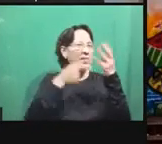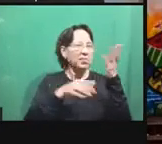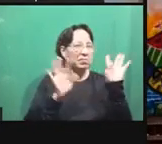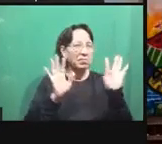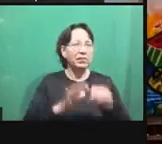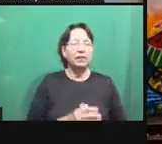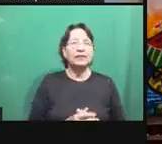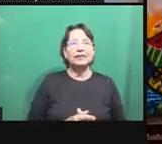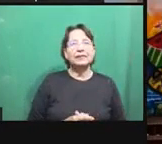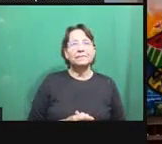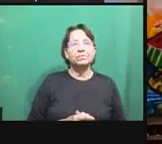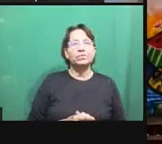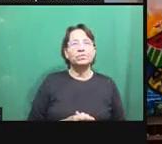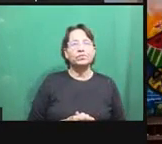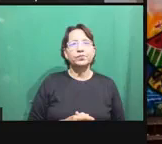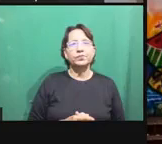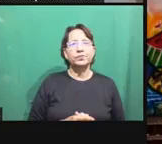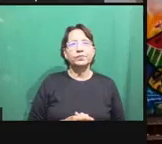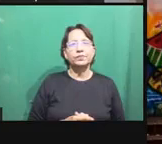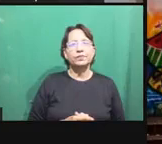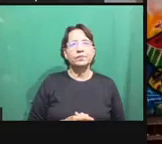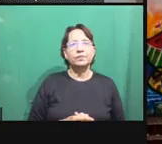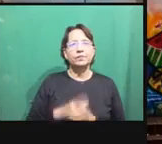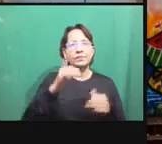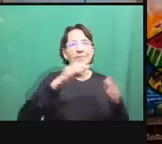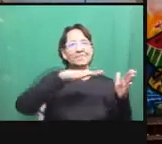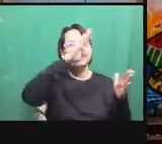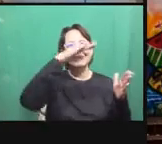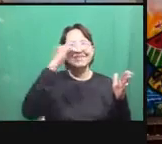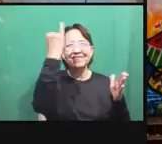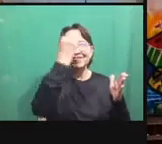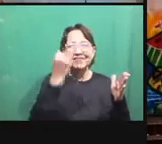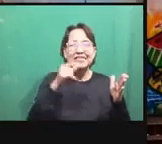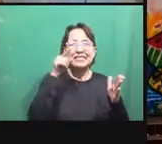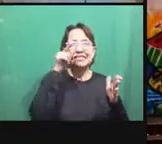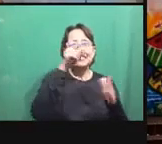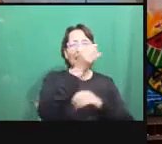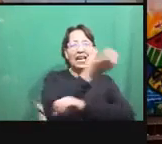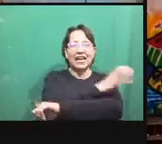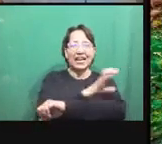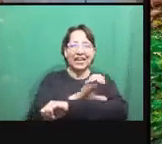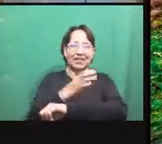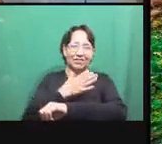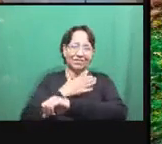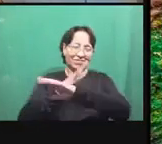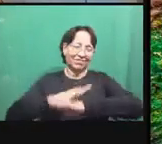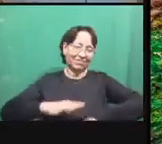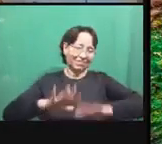Un poquito de este muralismo en la Candelaria, ¿no? Y pues nuestro territorio.